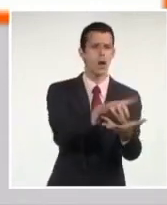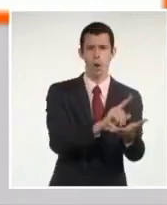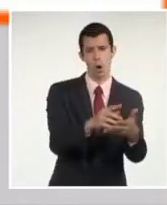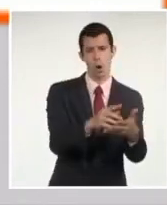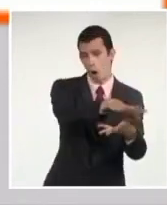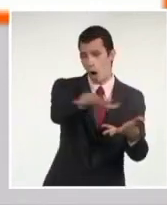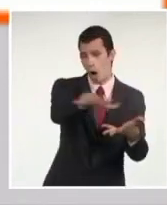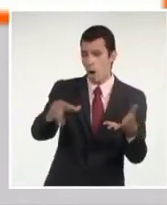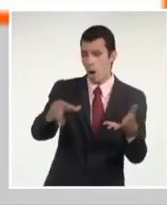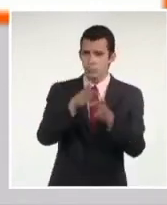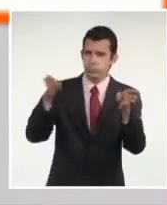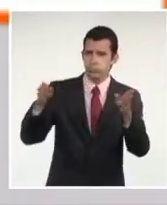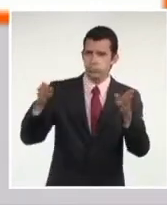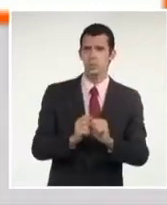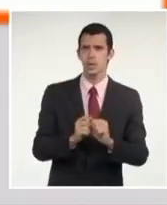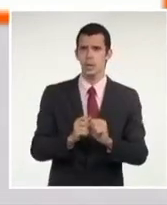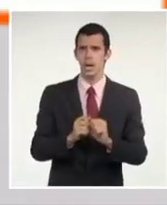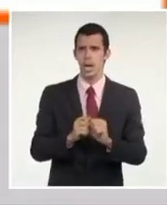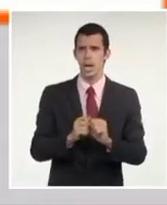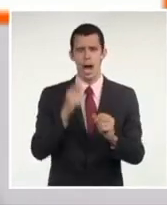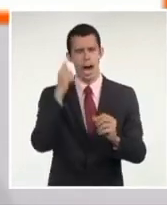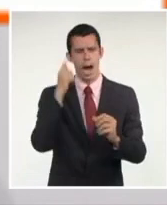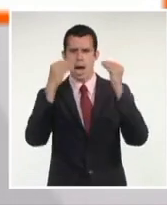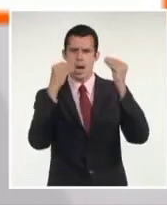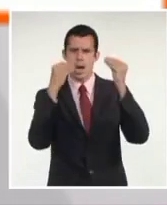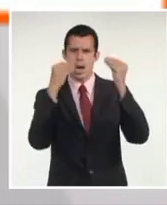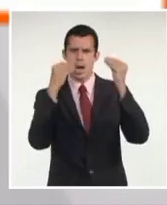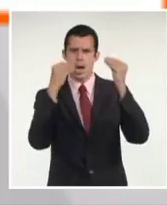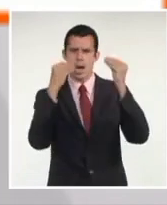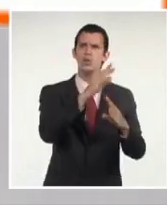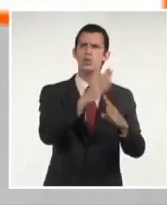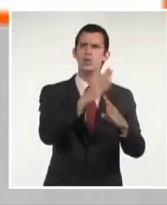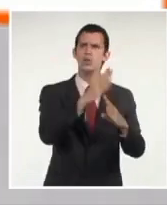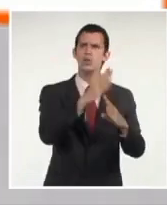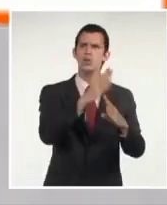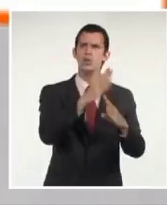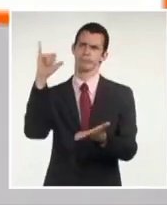viajeros, de brotes que realmente llaman la atención. Lógicamente,